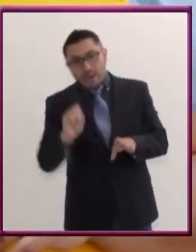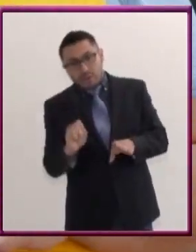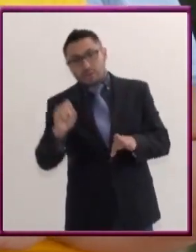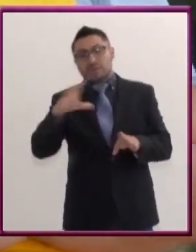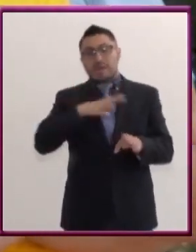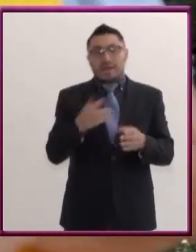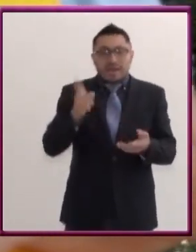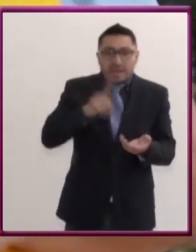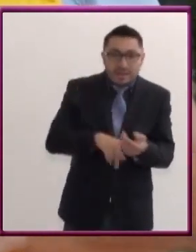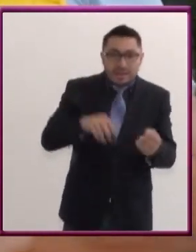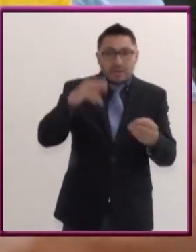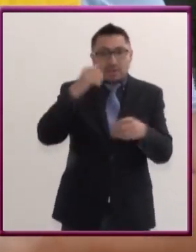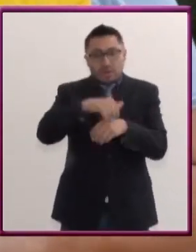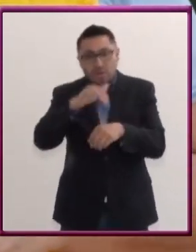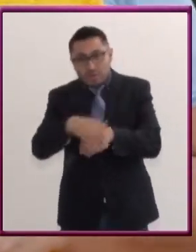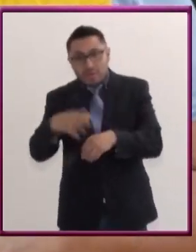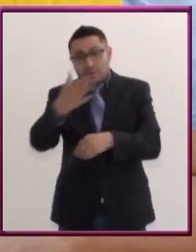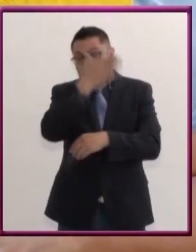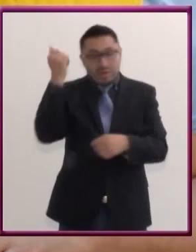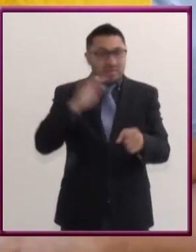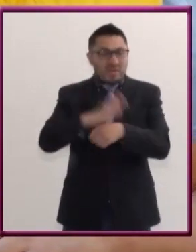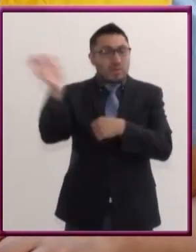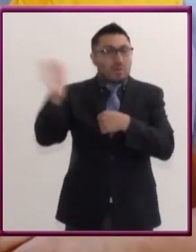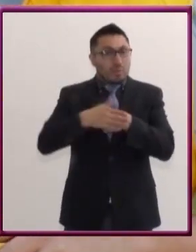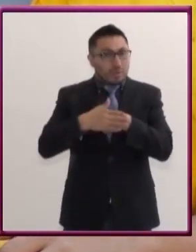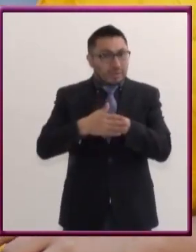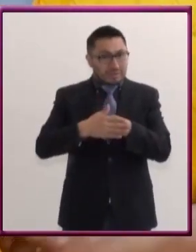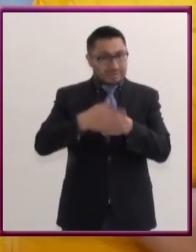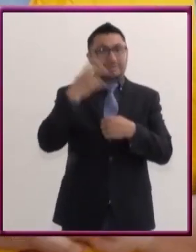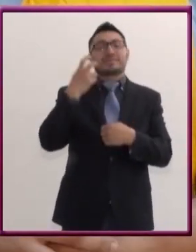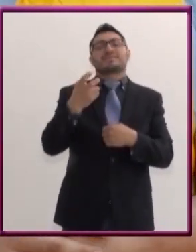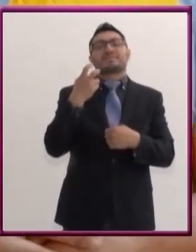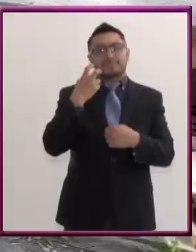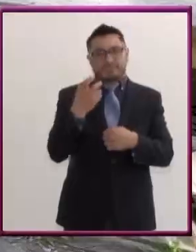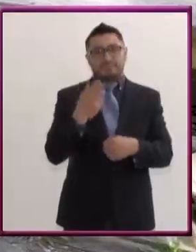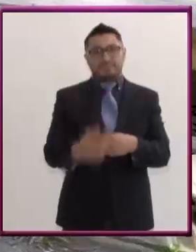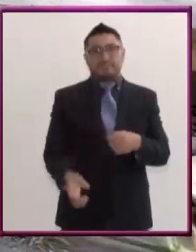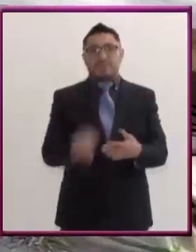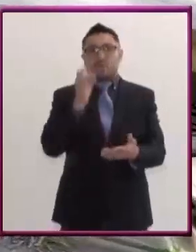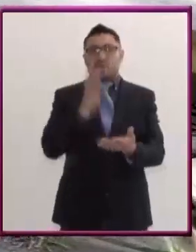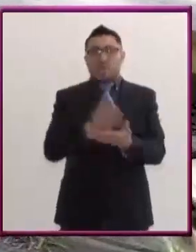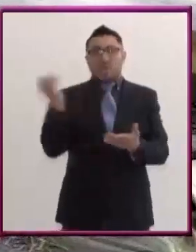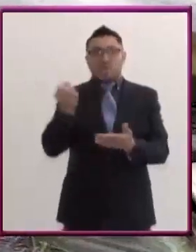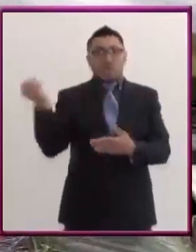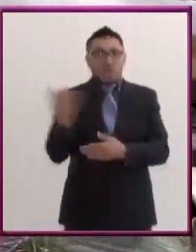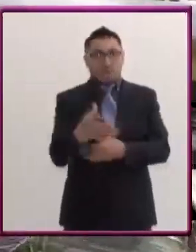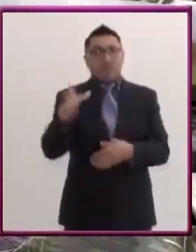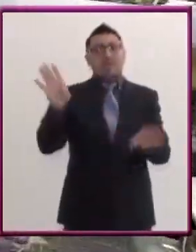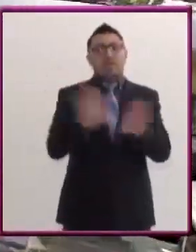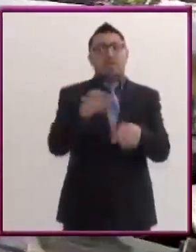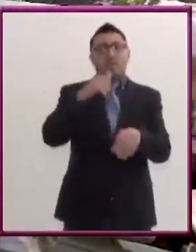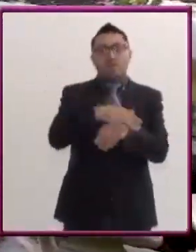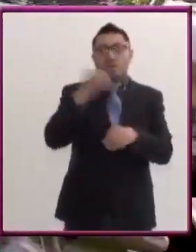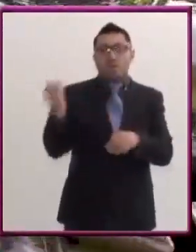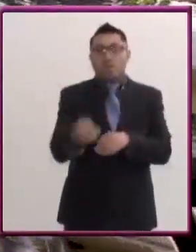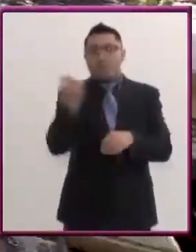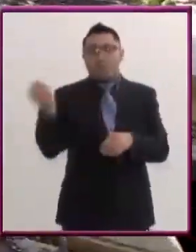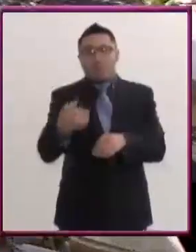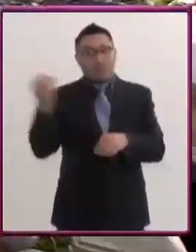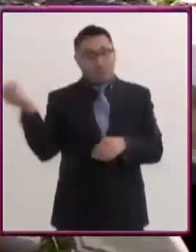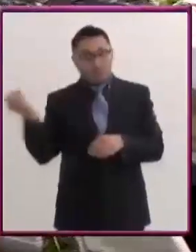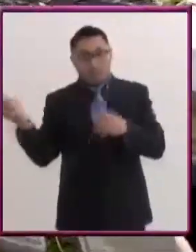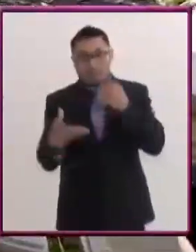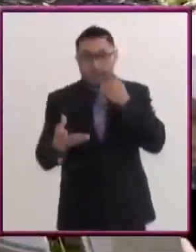la forma en la que aparecen los números, ¿no sabemos cuál es el siguiente? Exactamente, es puro azar y como son infinitos y por